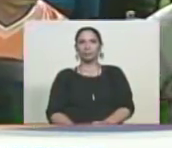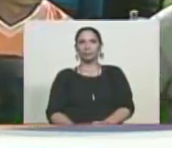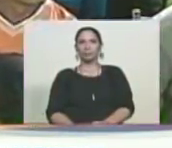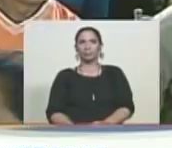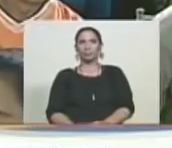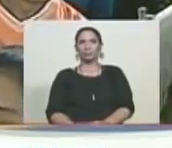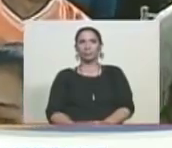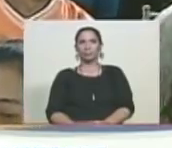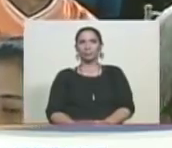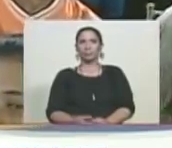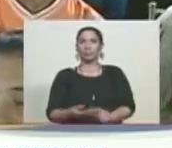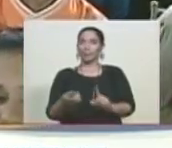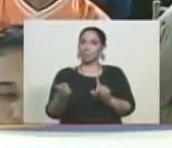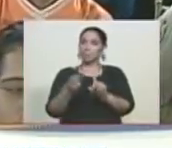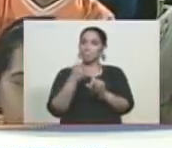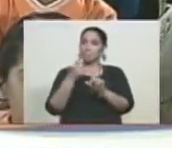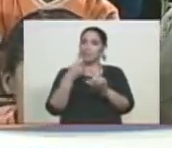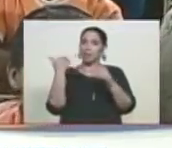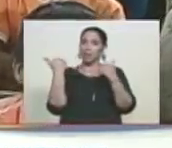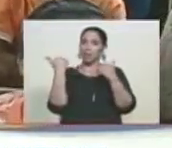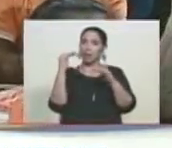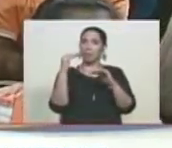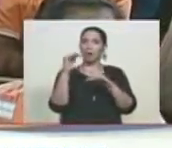Una primera etapa se avanzó.